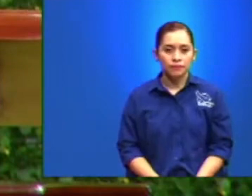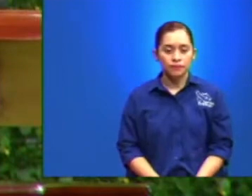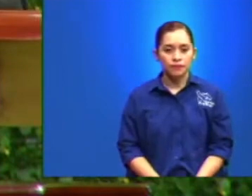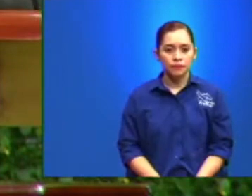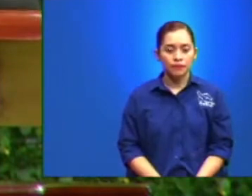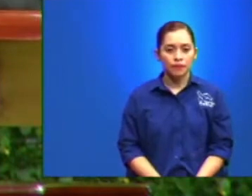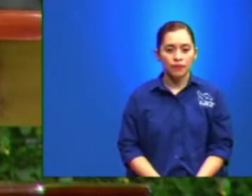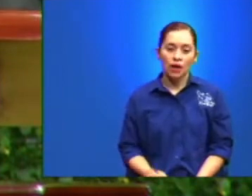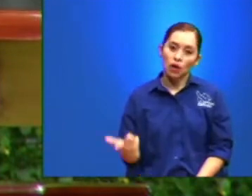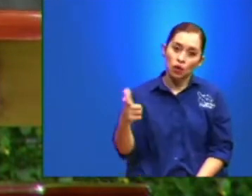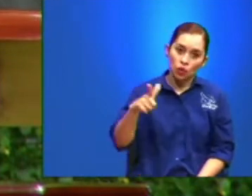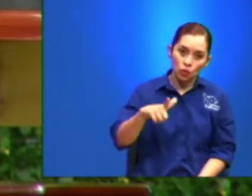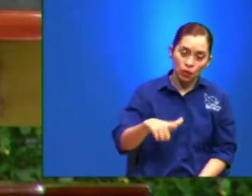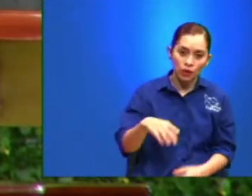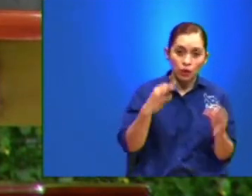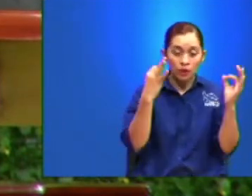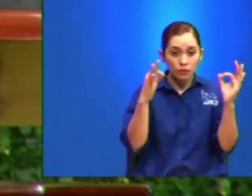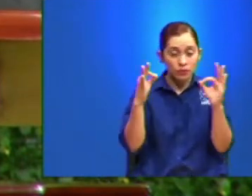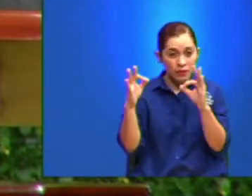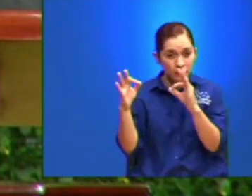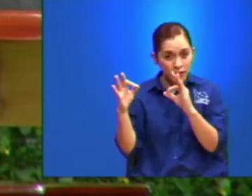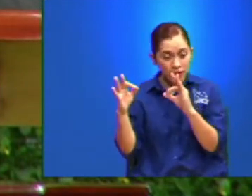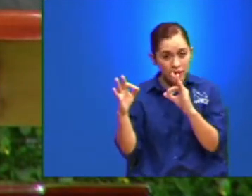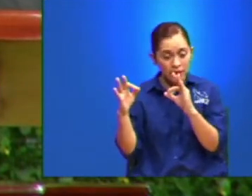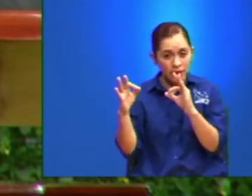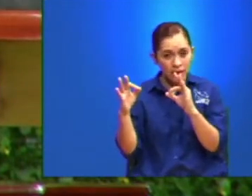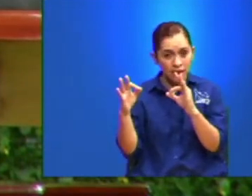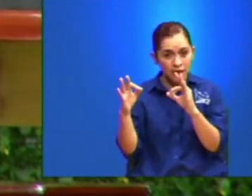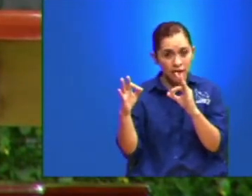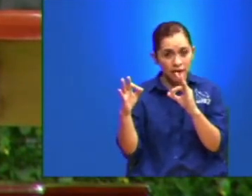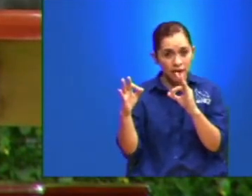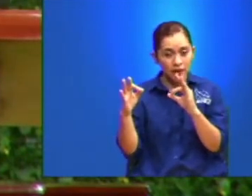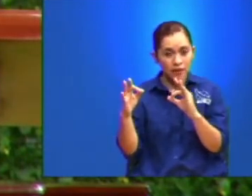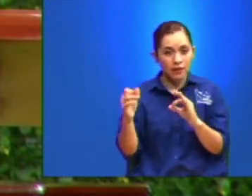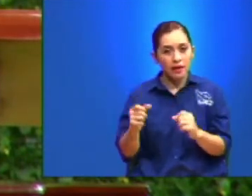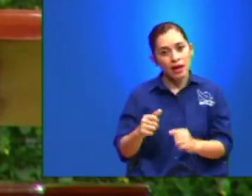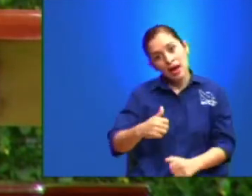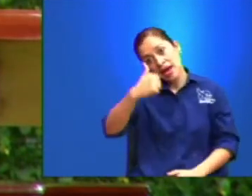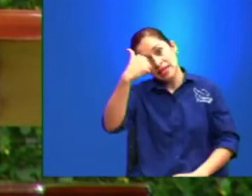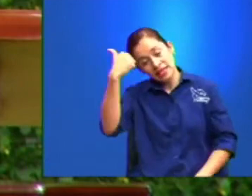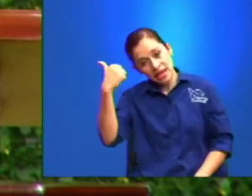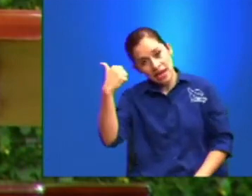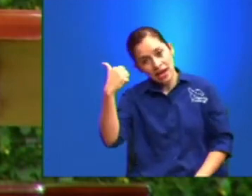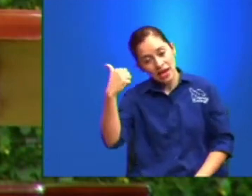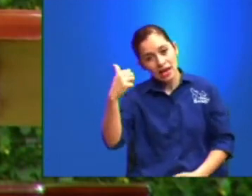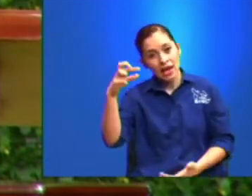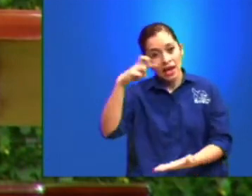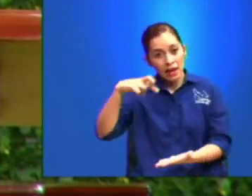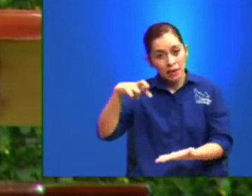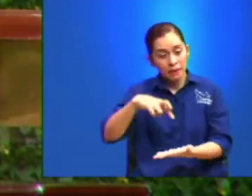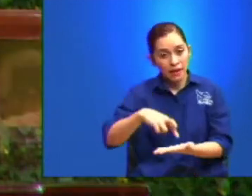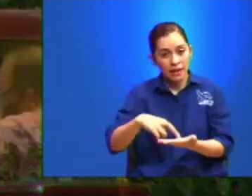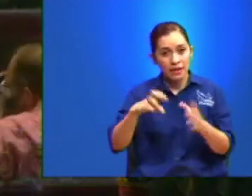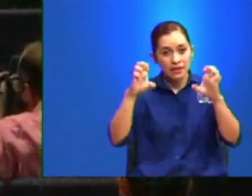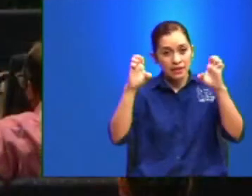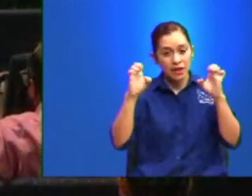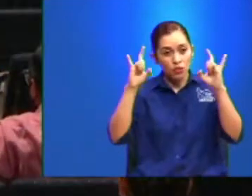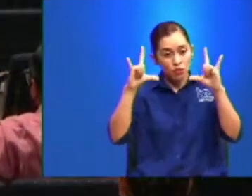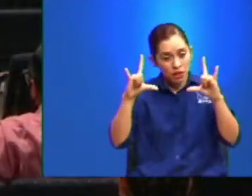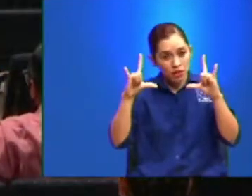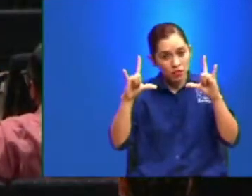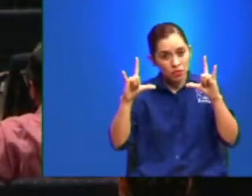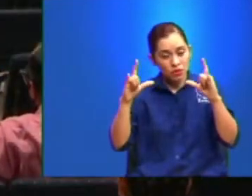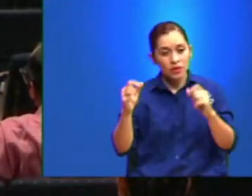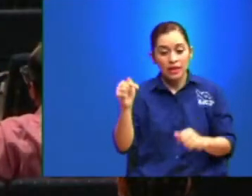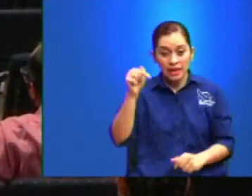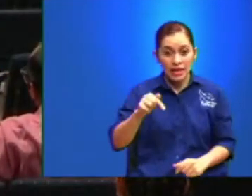y luego vamos a estar aplicando en biguá ya y aquí va a ser virtual en la noche vamos a unir los apóstoles unos algunos apóstoles